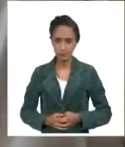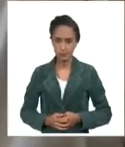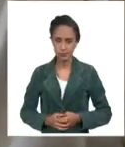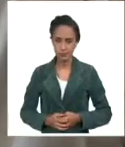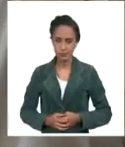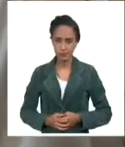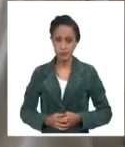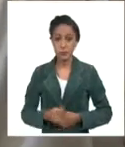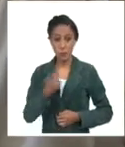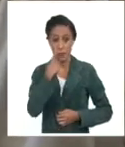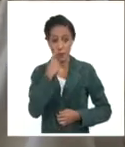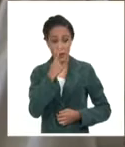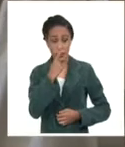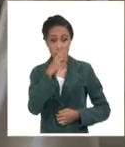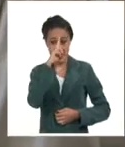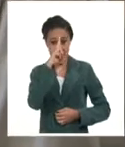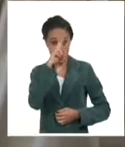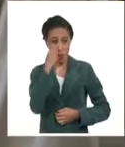Vamos a la salud